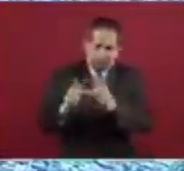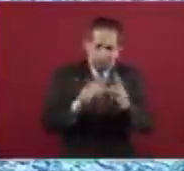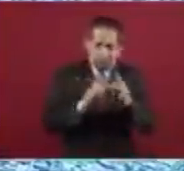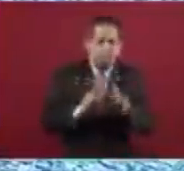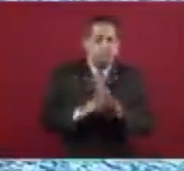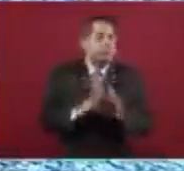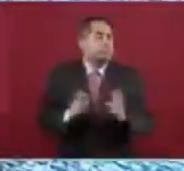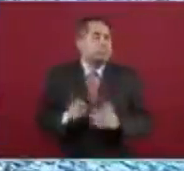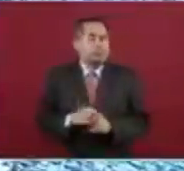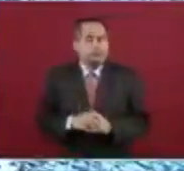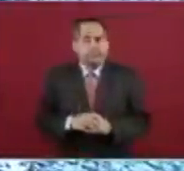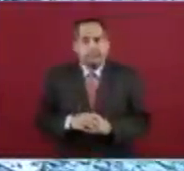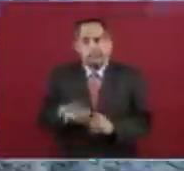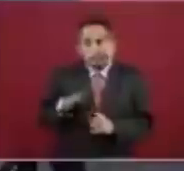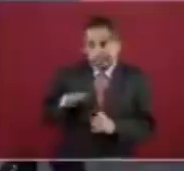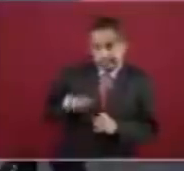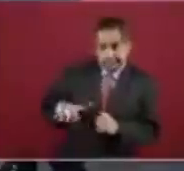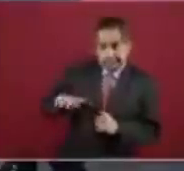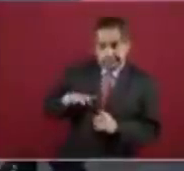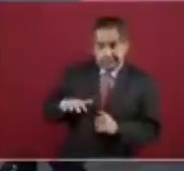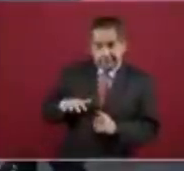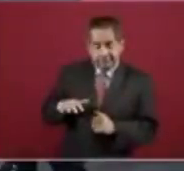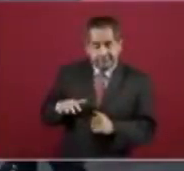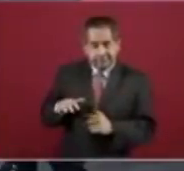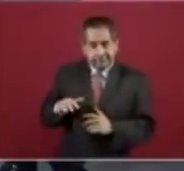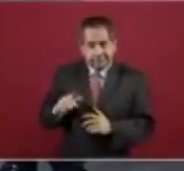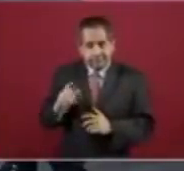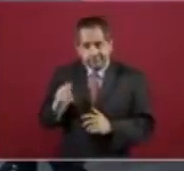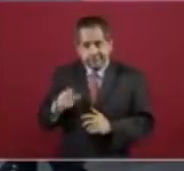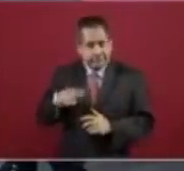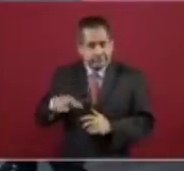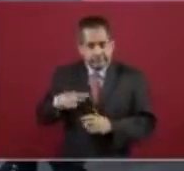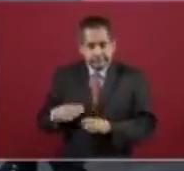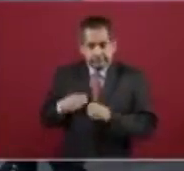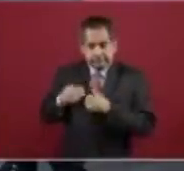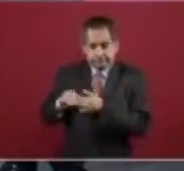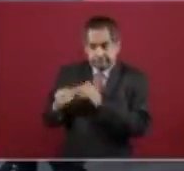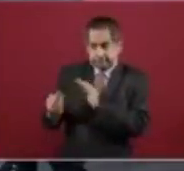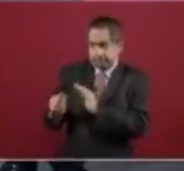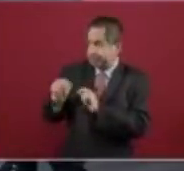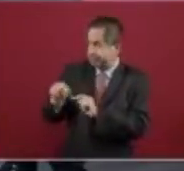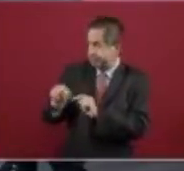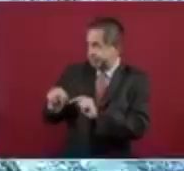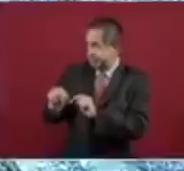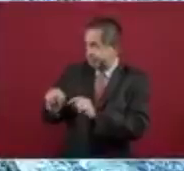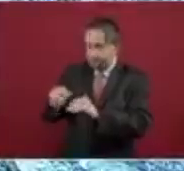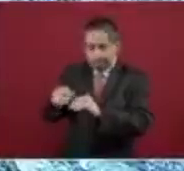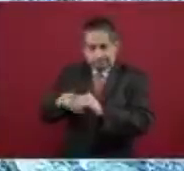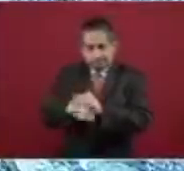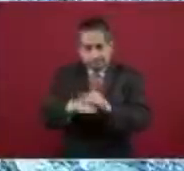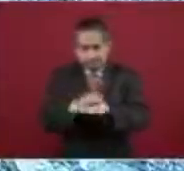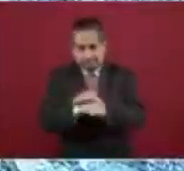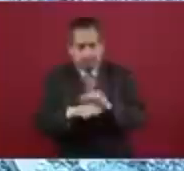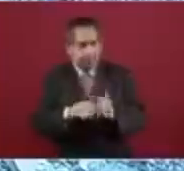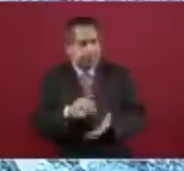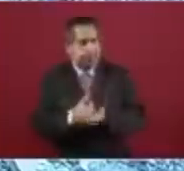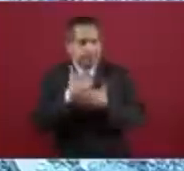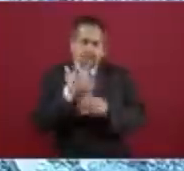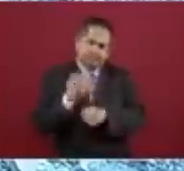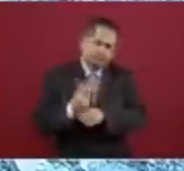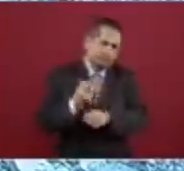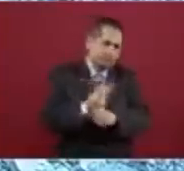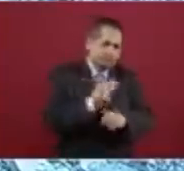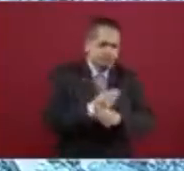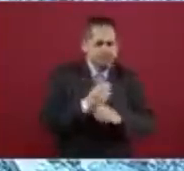cómo acercamos a los habitantes de esta zona a que nos ayuden a reforestar,